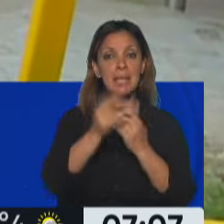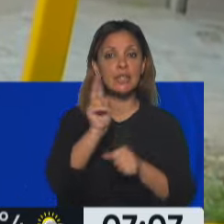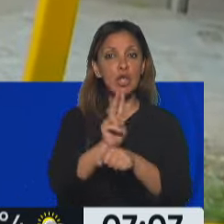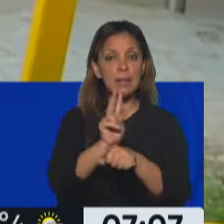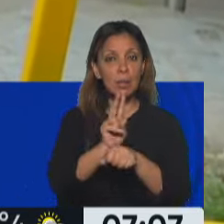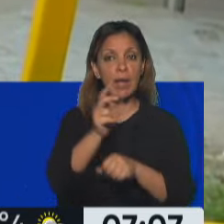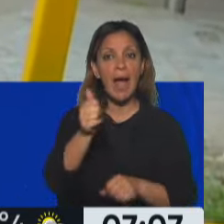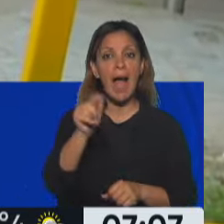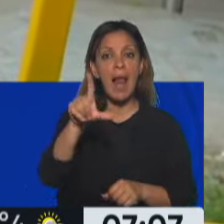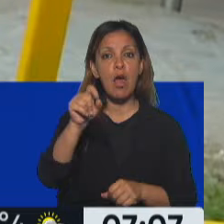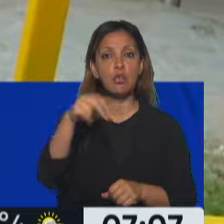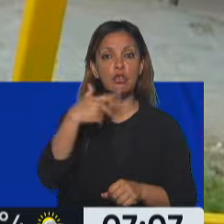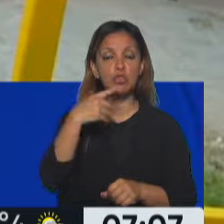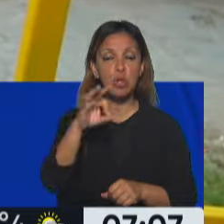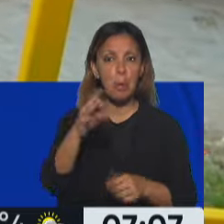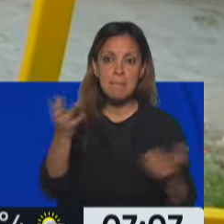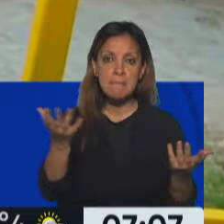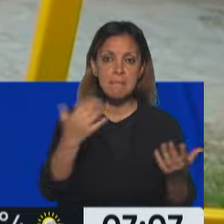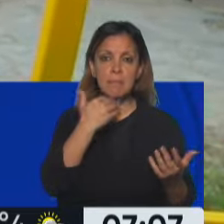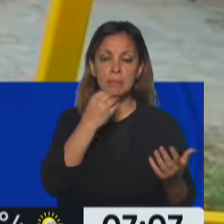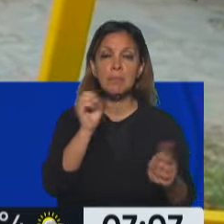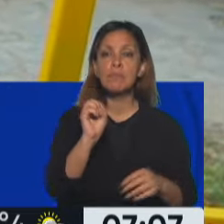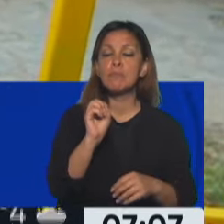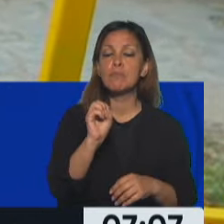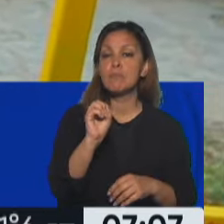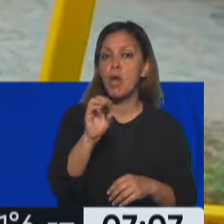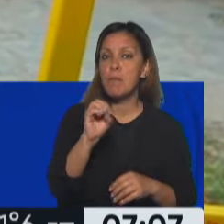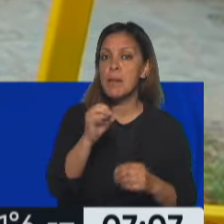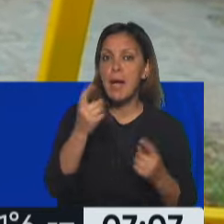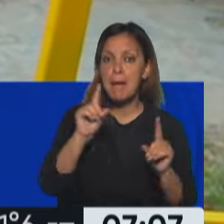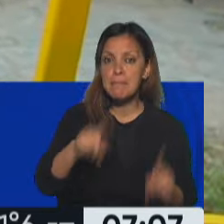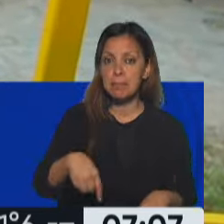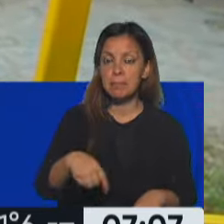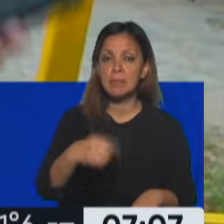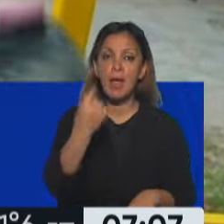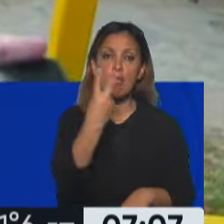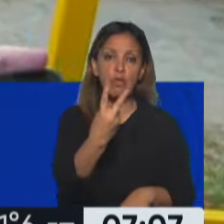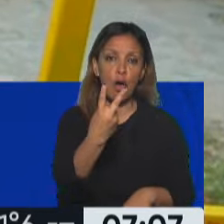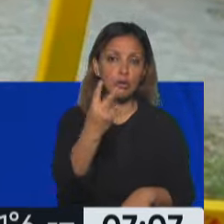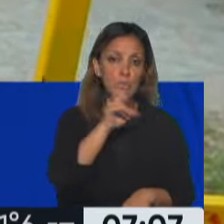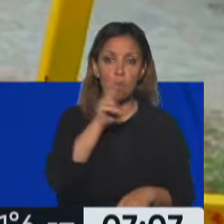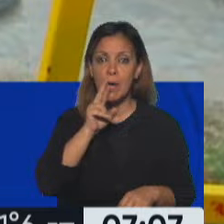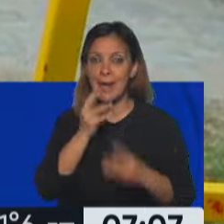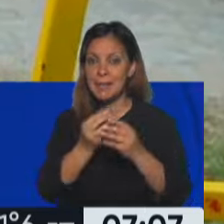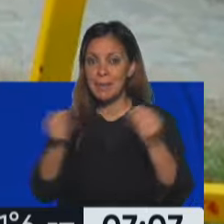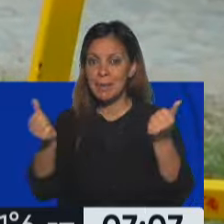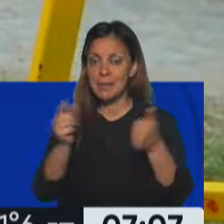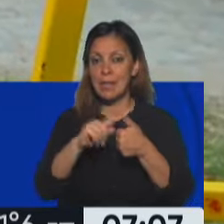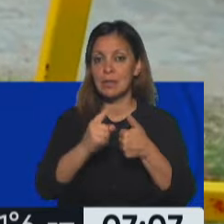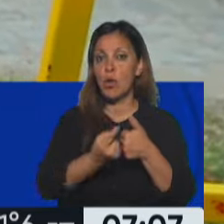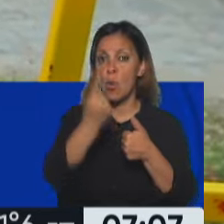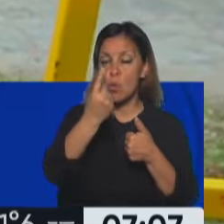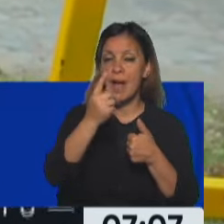ha podido precisar la identidad. Son dos las mujeres que estaban en la nómina de desaparecida. María Rosa, la dueña de este lugar, y